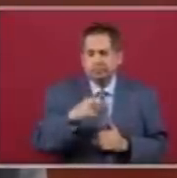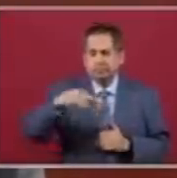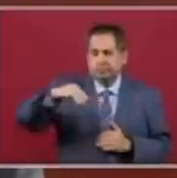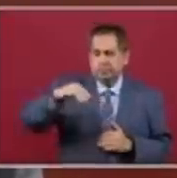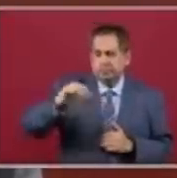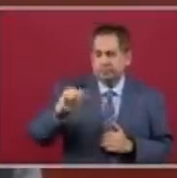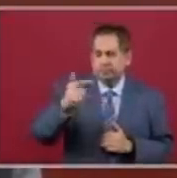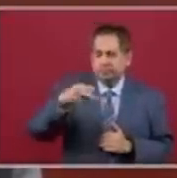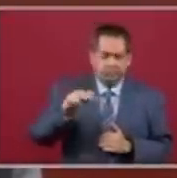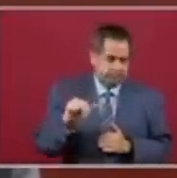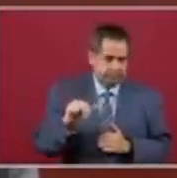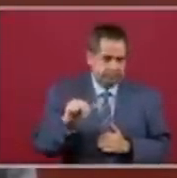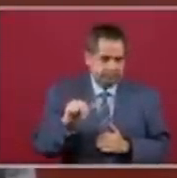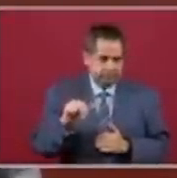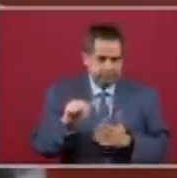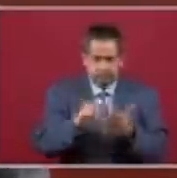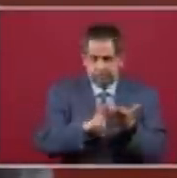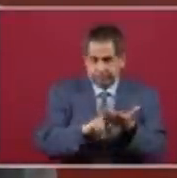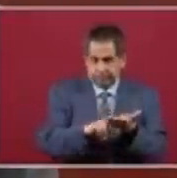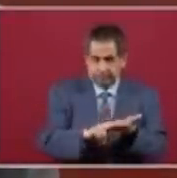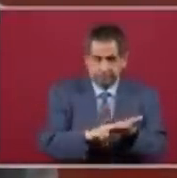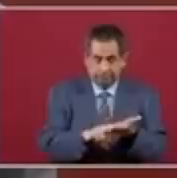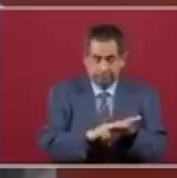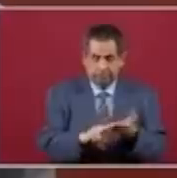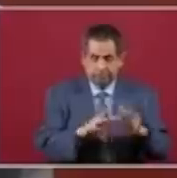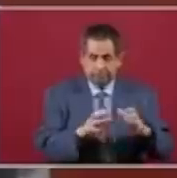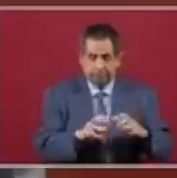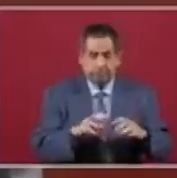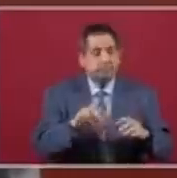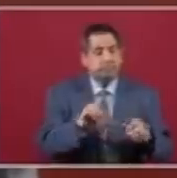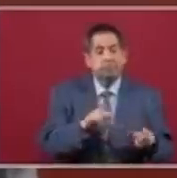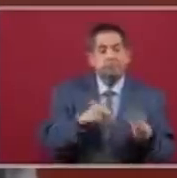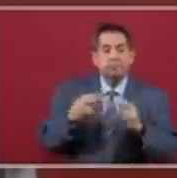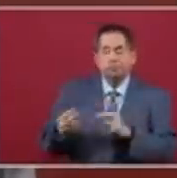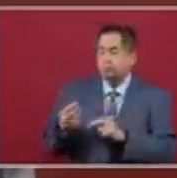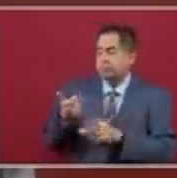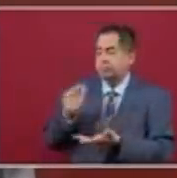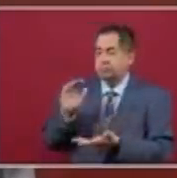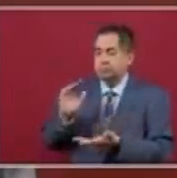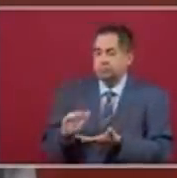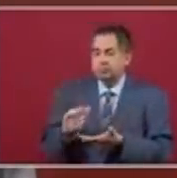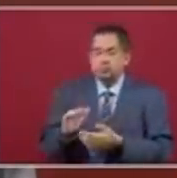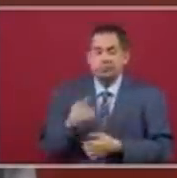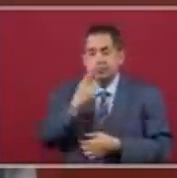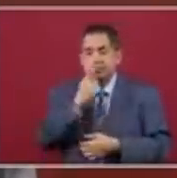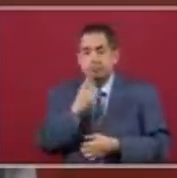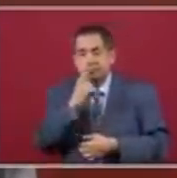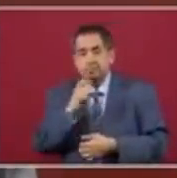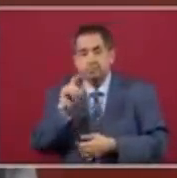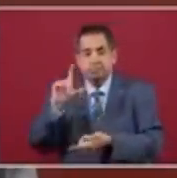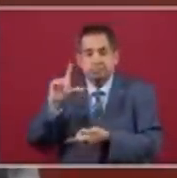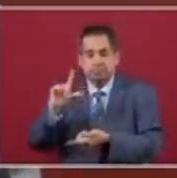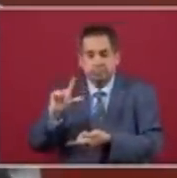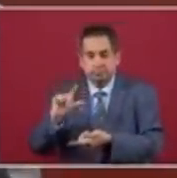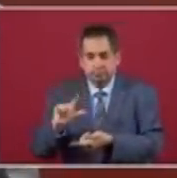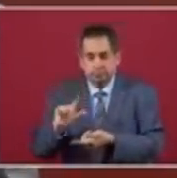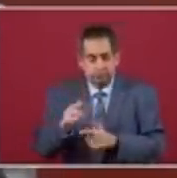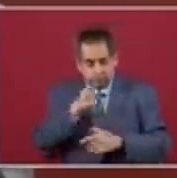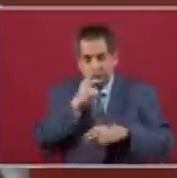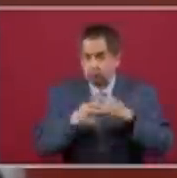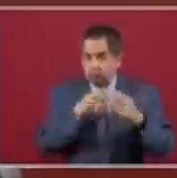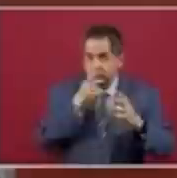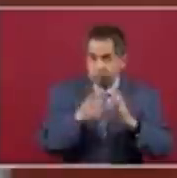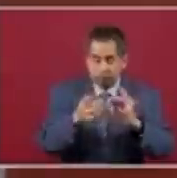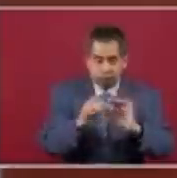Magna y una disminución en la Premium. Le estoy